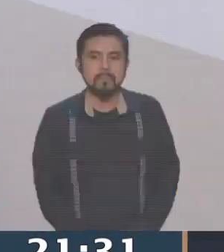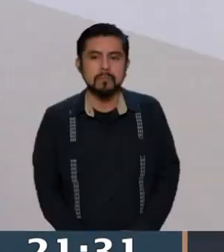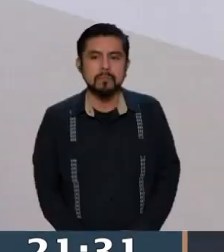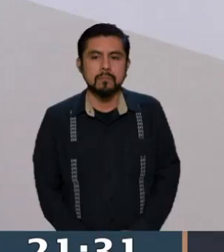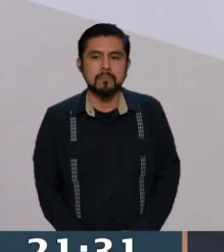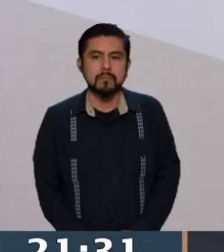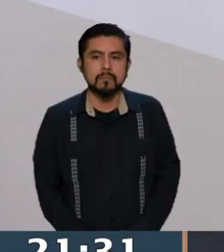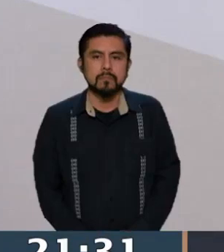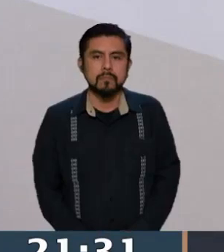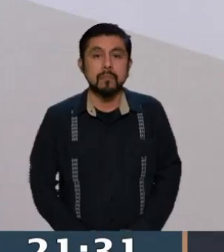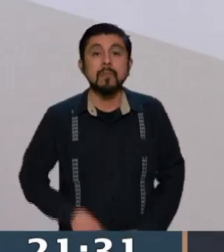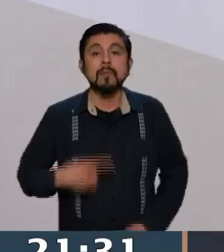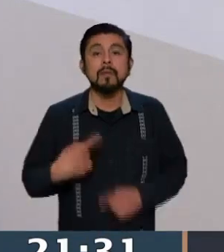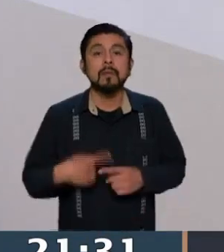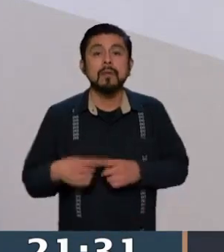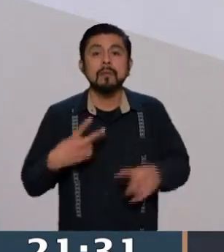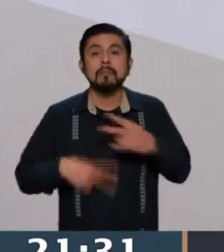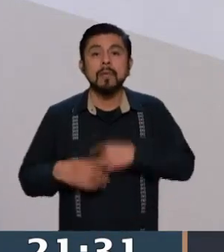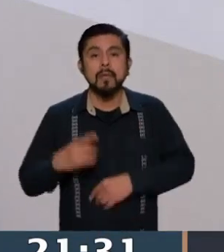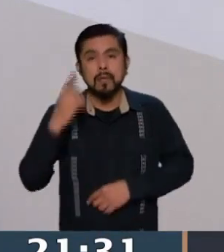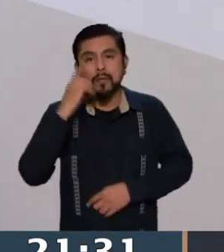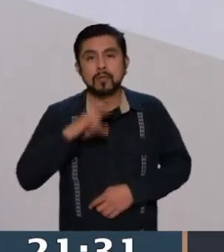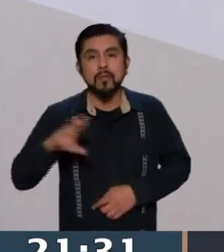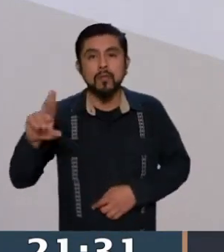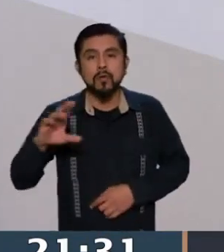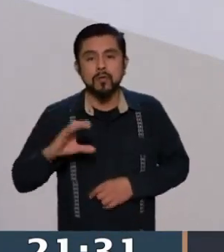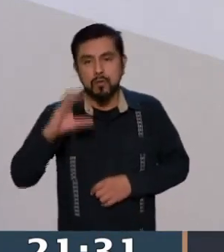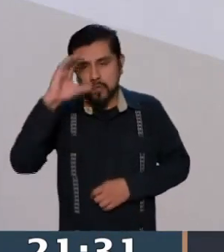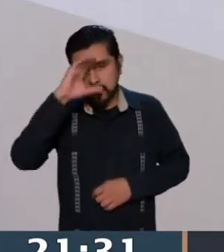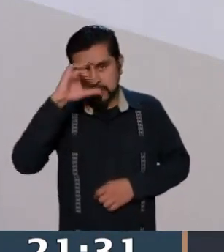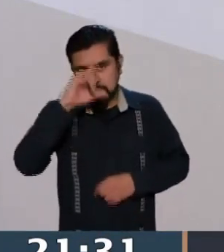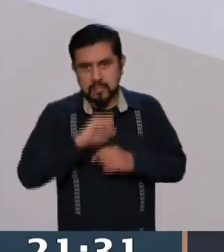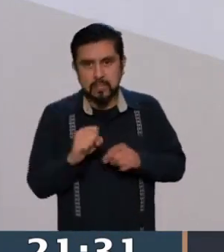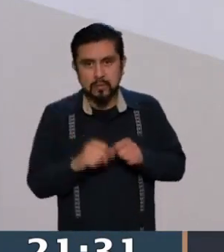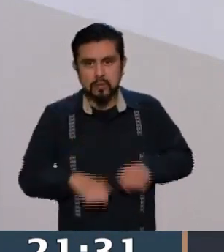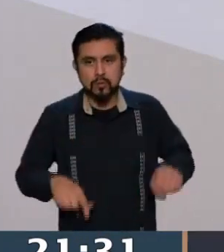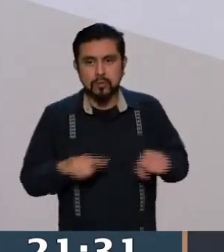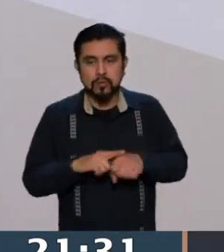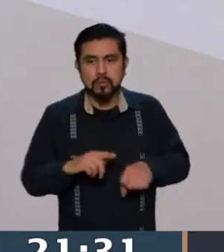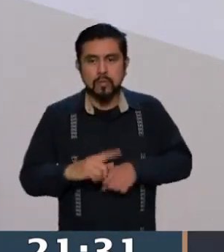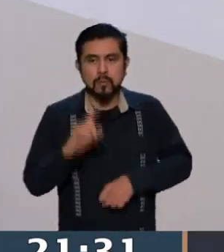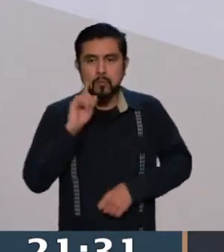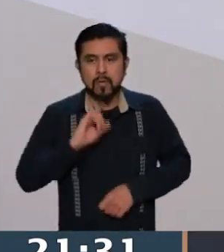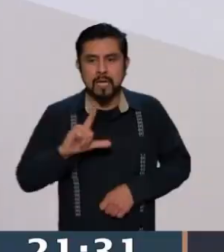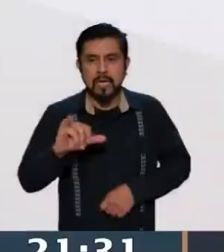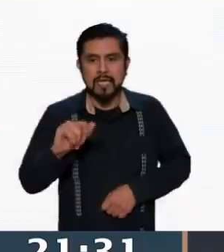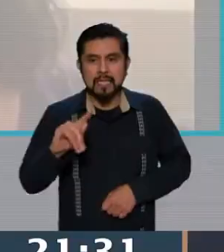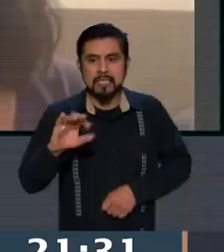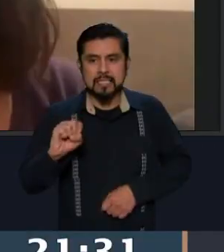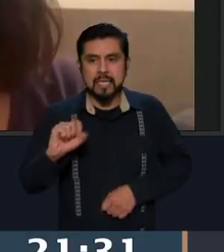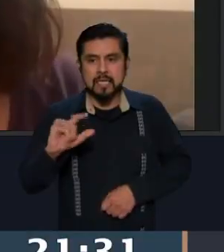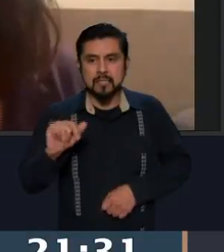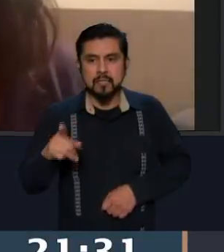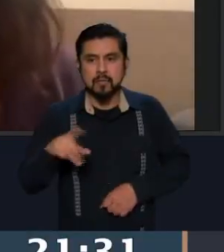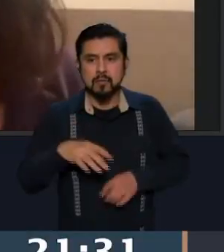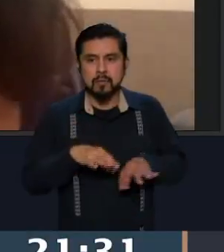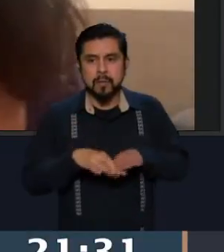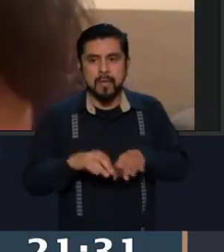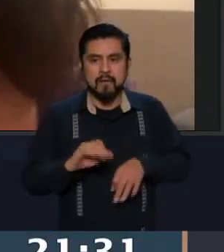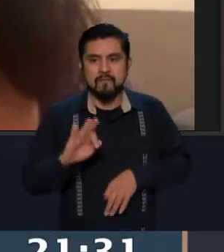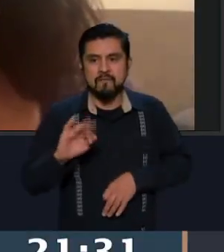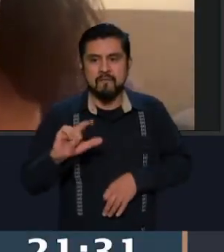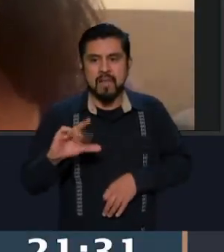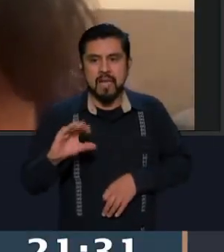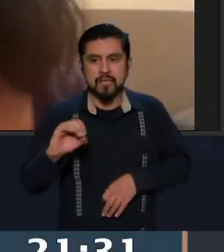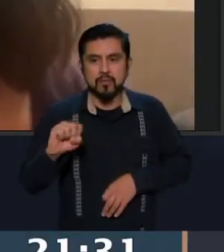Y para comentar la nota está conmigo la doctora en Ciencias Sociales por la Flaxo, Leticia Calderón. Muy buenas noches, ¿cómo estás? Muy bien, Braulio, pues